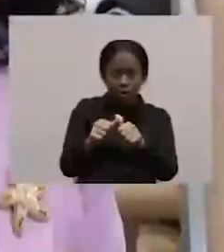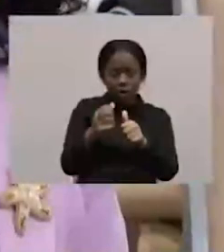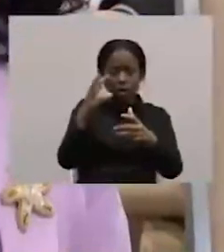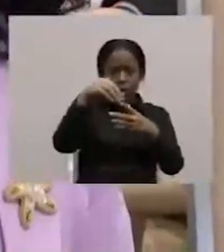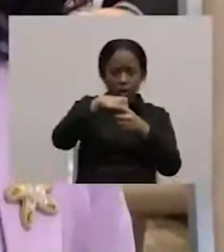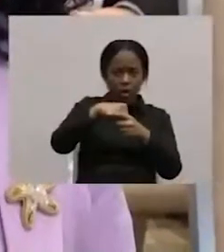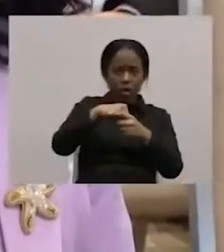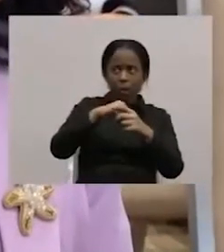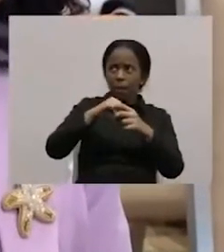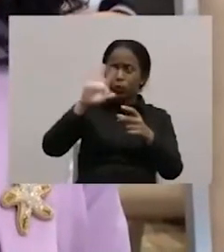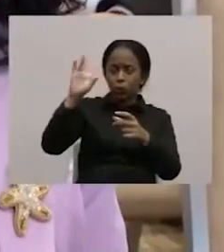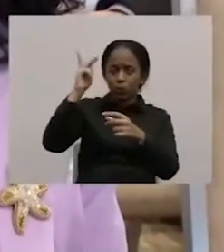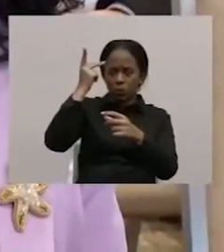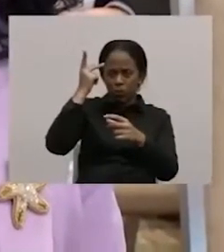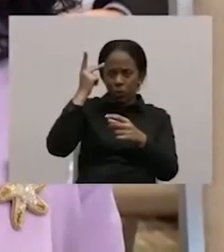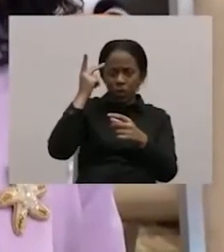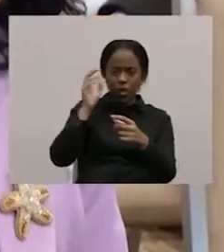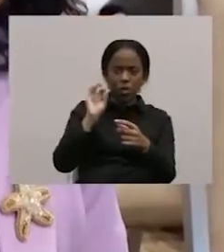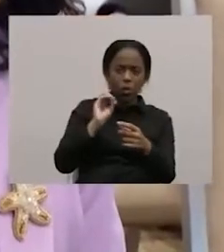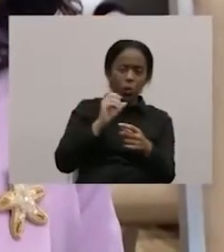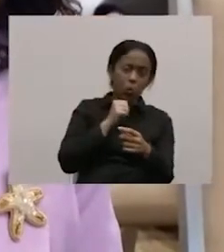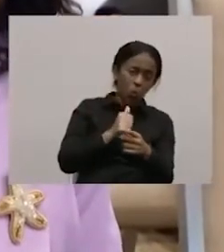internos de los partidos o si no.